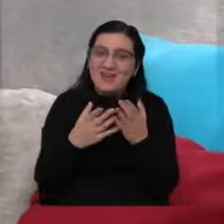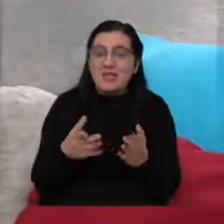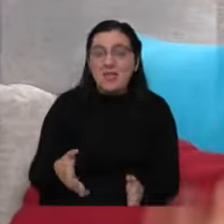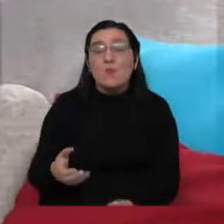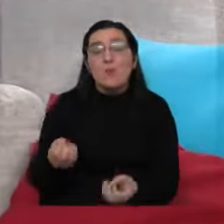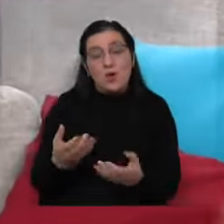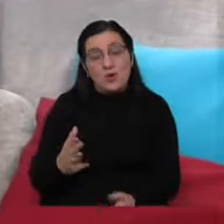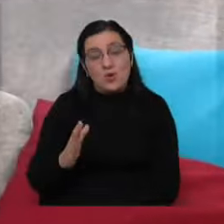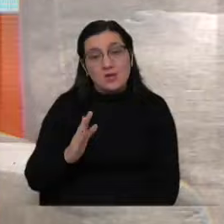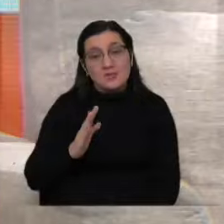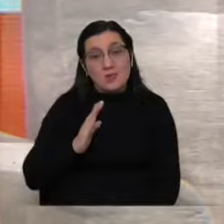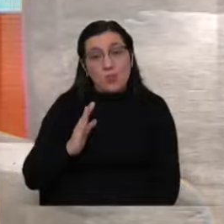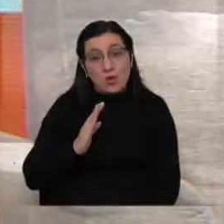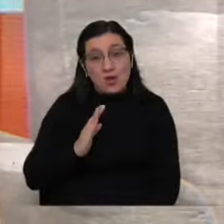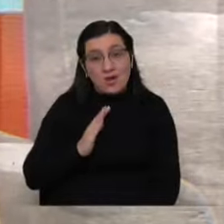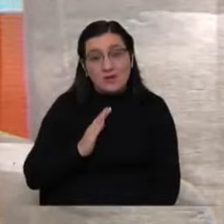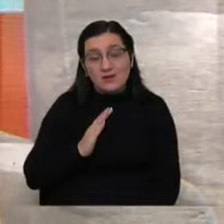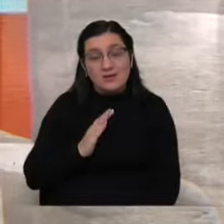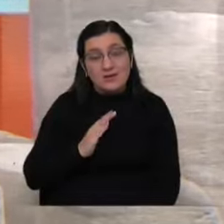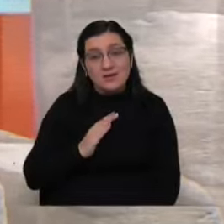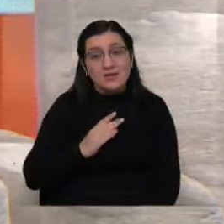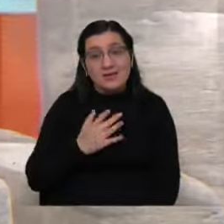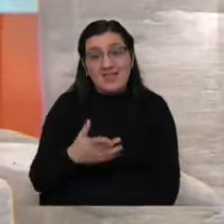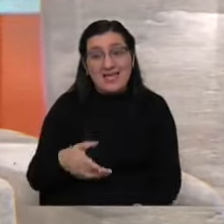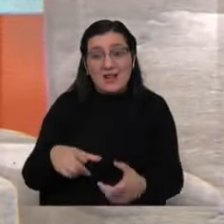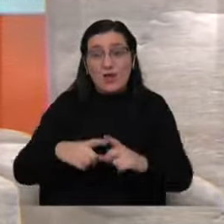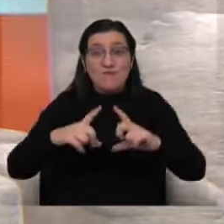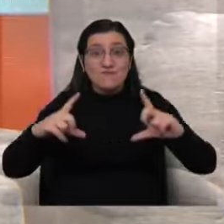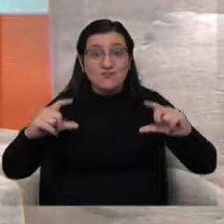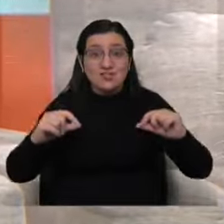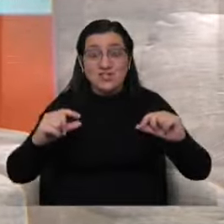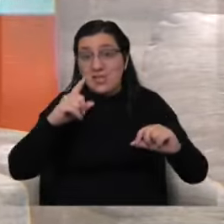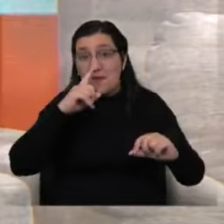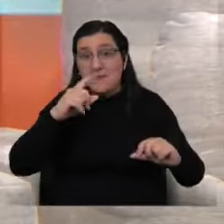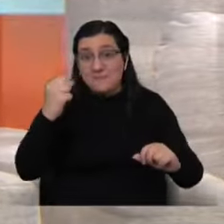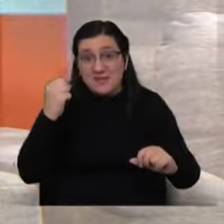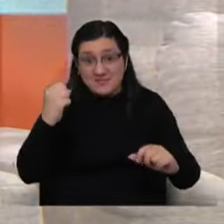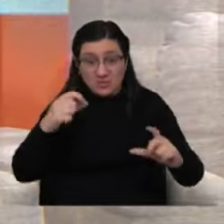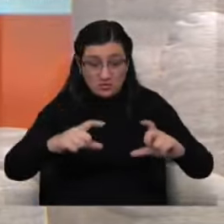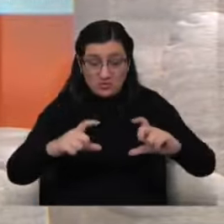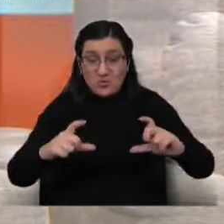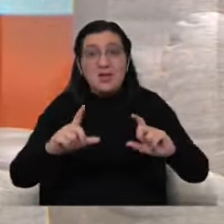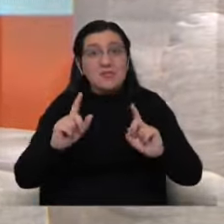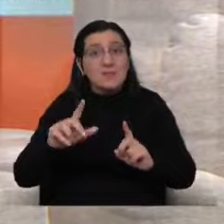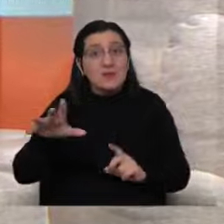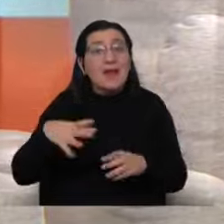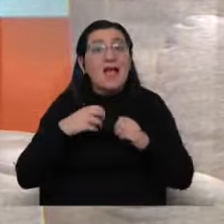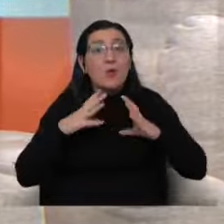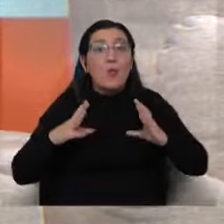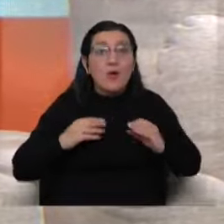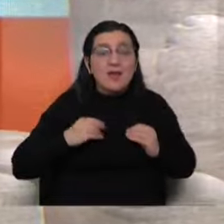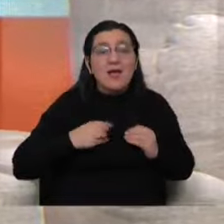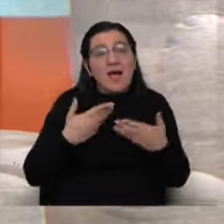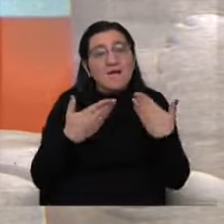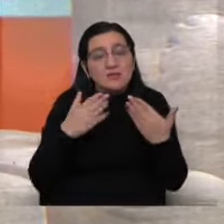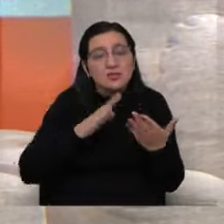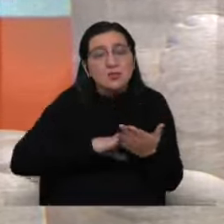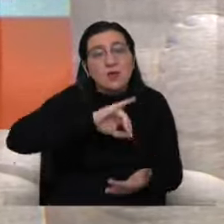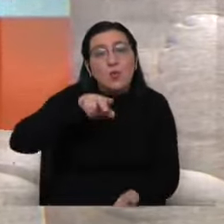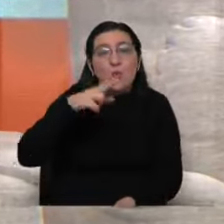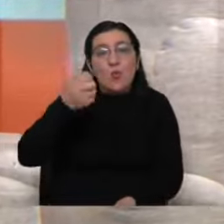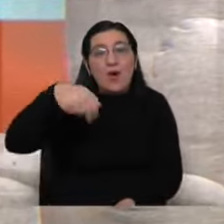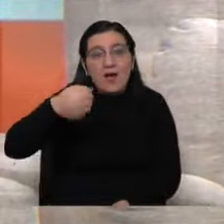que es leyenda que es mito que está en los billetes que está en todos desde la escuela suena suena suena suena suena por dónde vamos